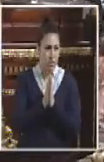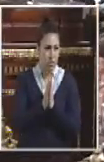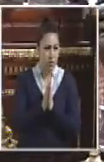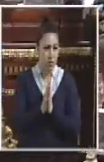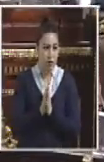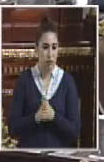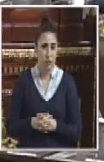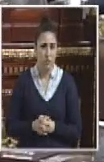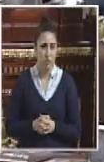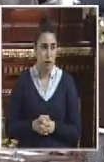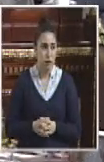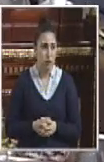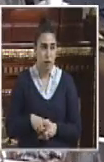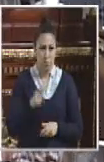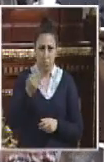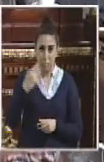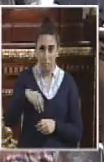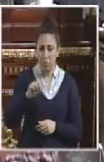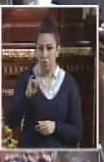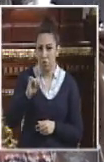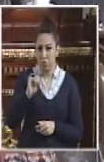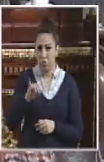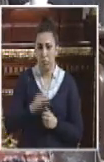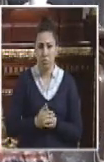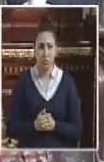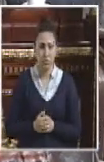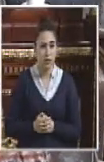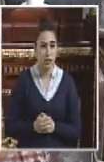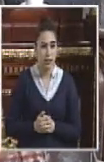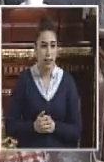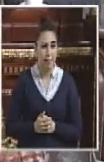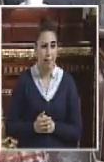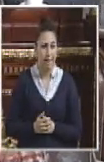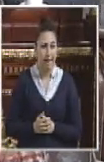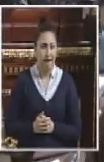¿Acepta proyecto. usted, diputado Tabe? Sí. Por supuesto. Muchas gracias.